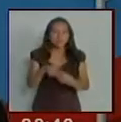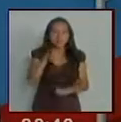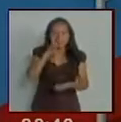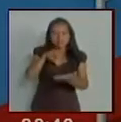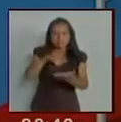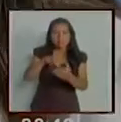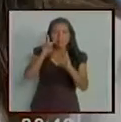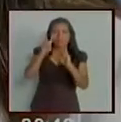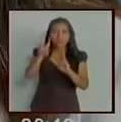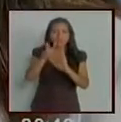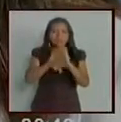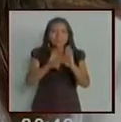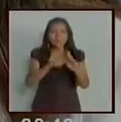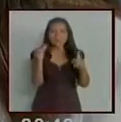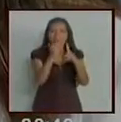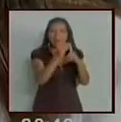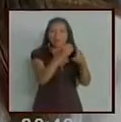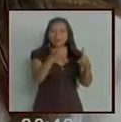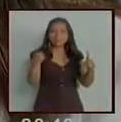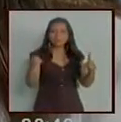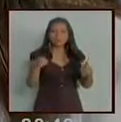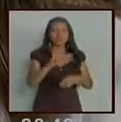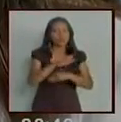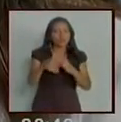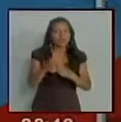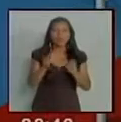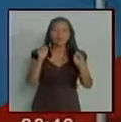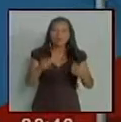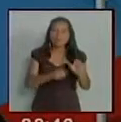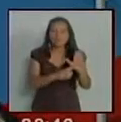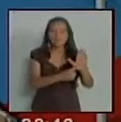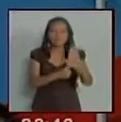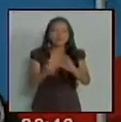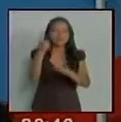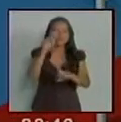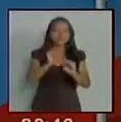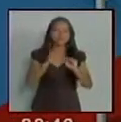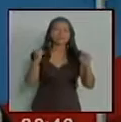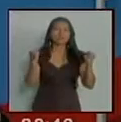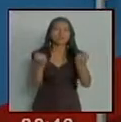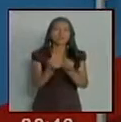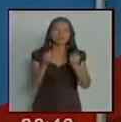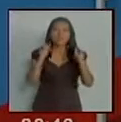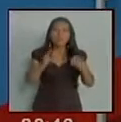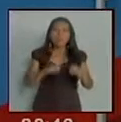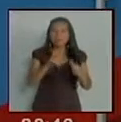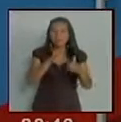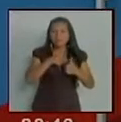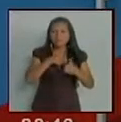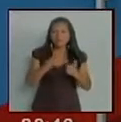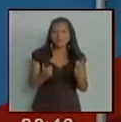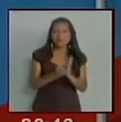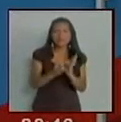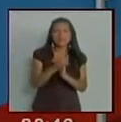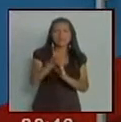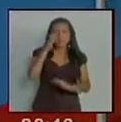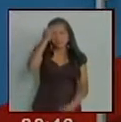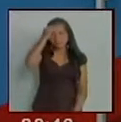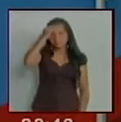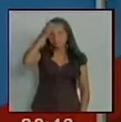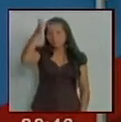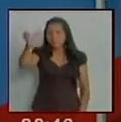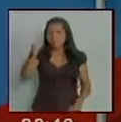tengamos instituciones que podamos albergar para que dentro de la sociedad se puedan manifestar, se puedan desenvolver, como tú has dicho, pese a la